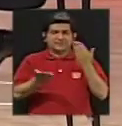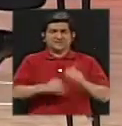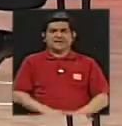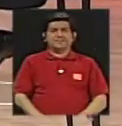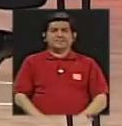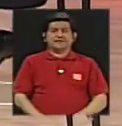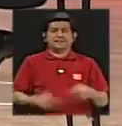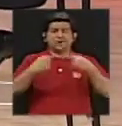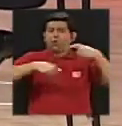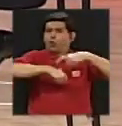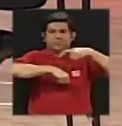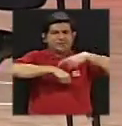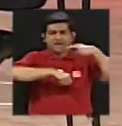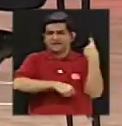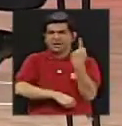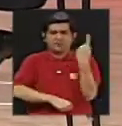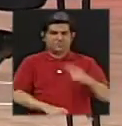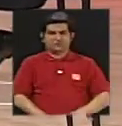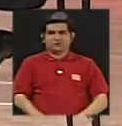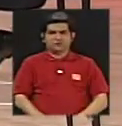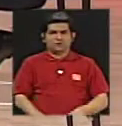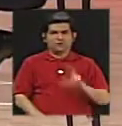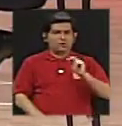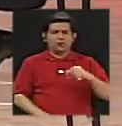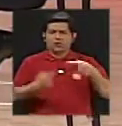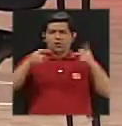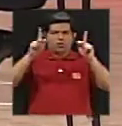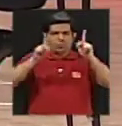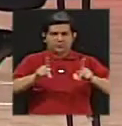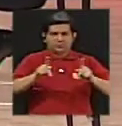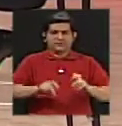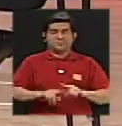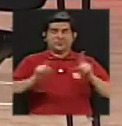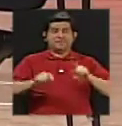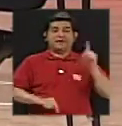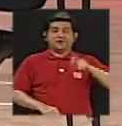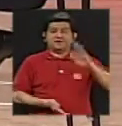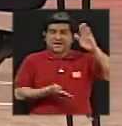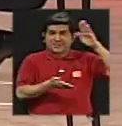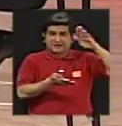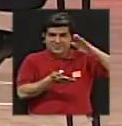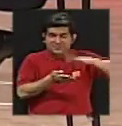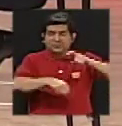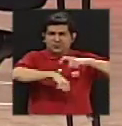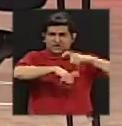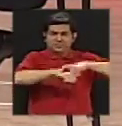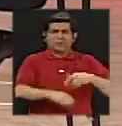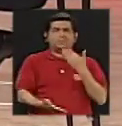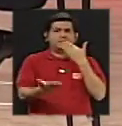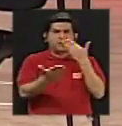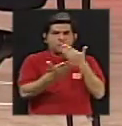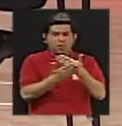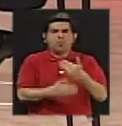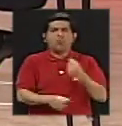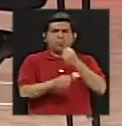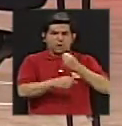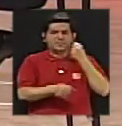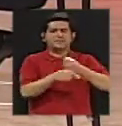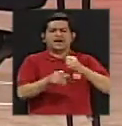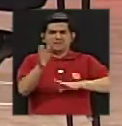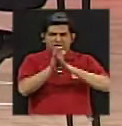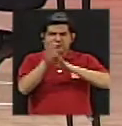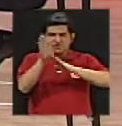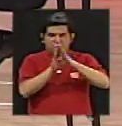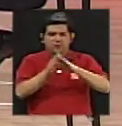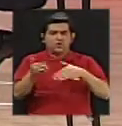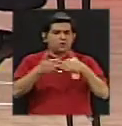con el cronómetro, ya con nadie más, pero que es vital que reduzca sus tiempos, es vital que haga que tenga un buen desempeño, así